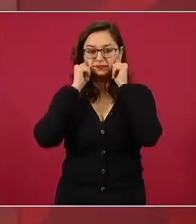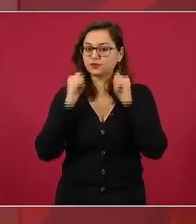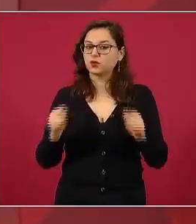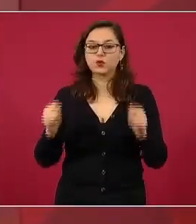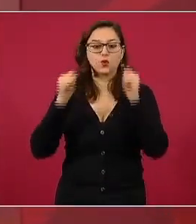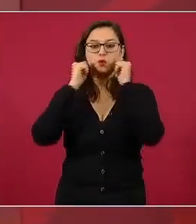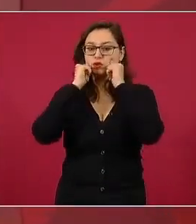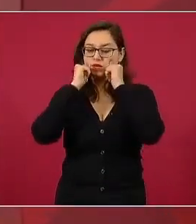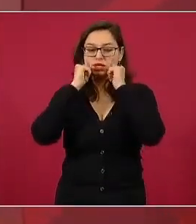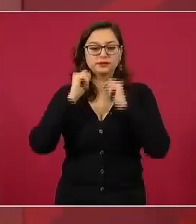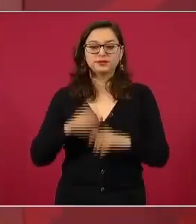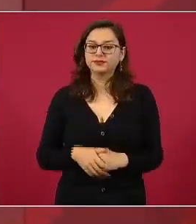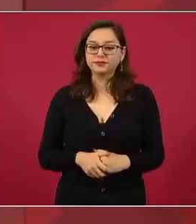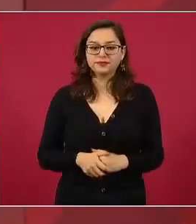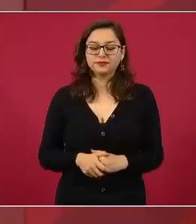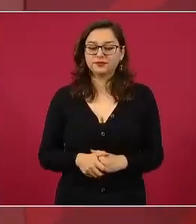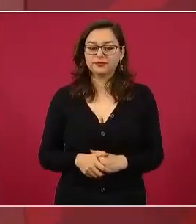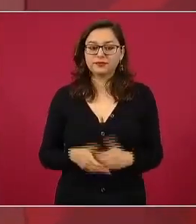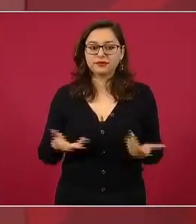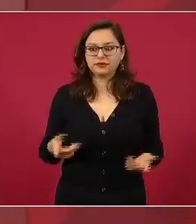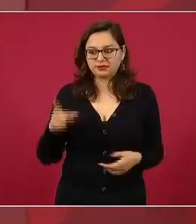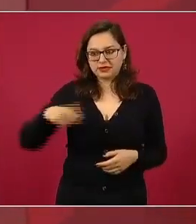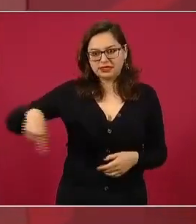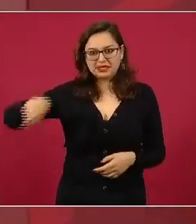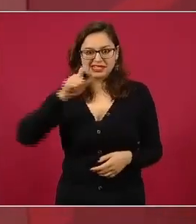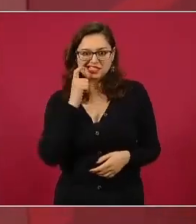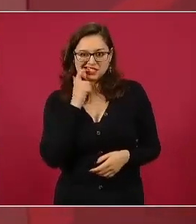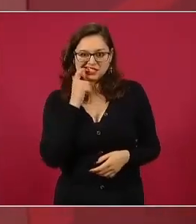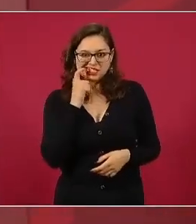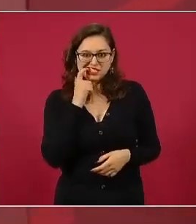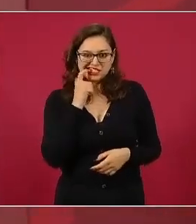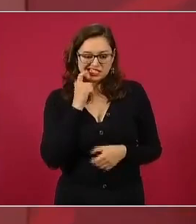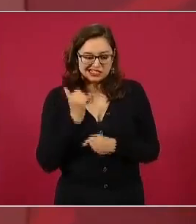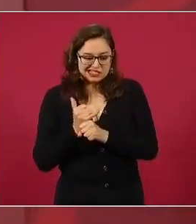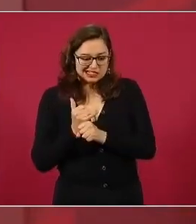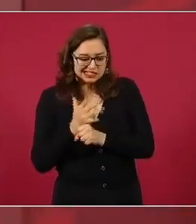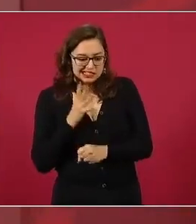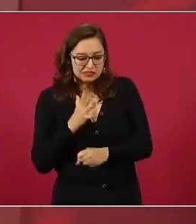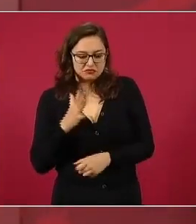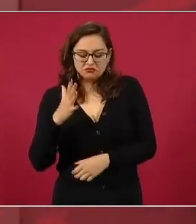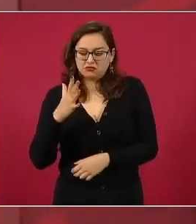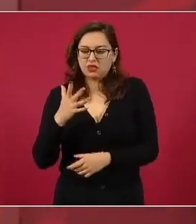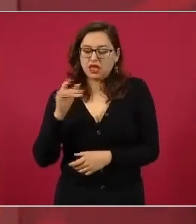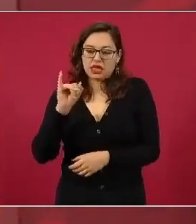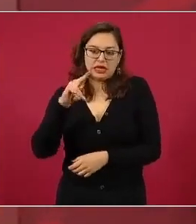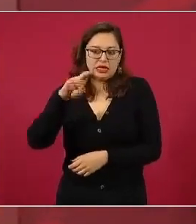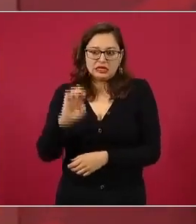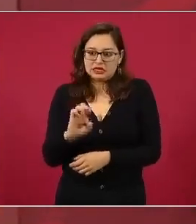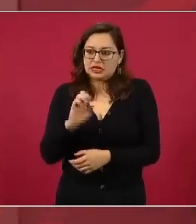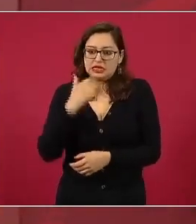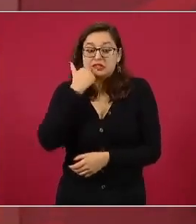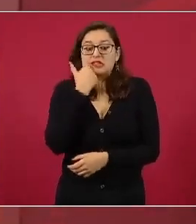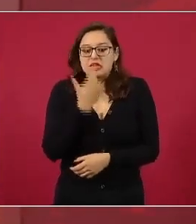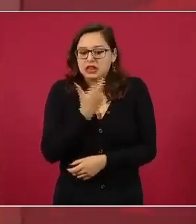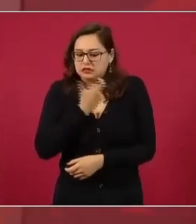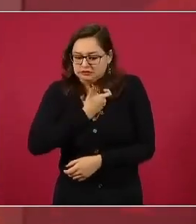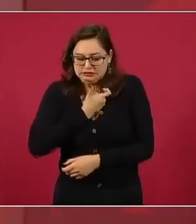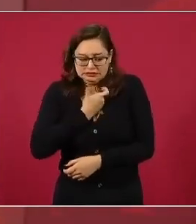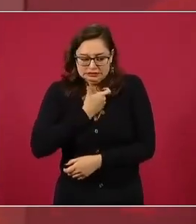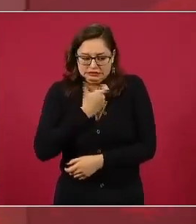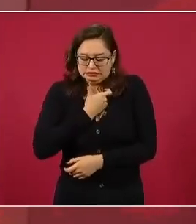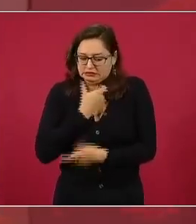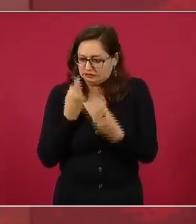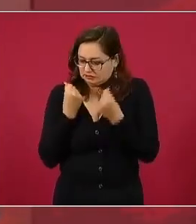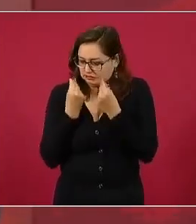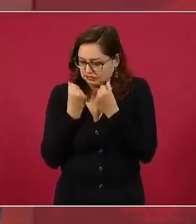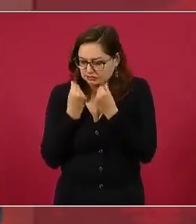no le hace. Y todo es para que sigan teniendo los mismos sueldos, ¿no? Los consejeros,